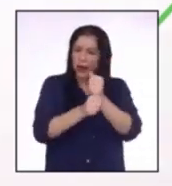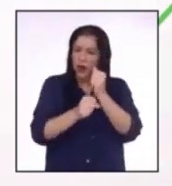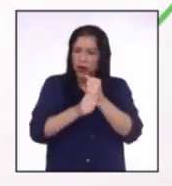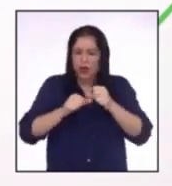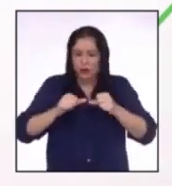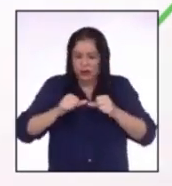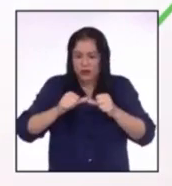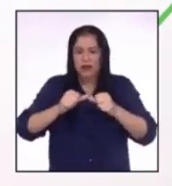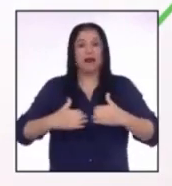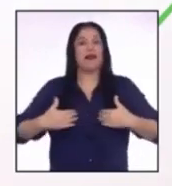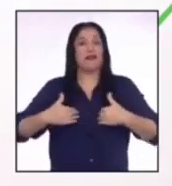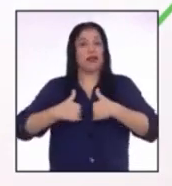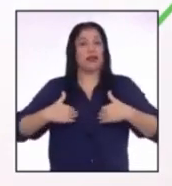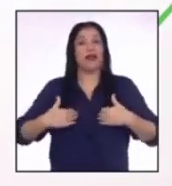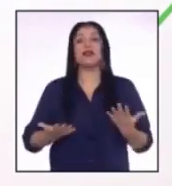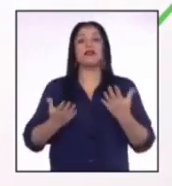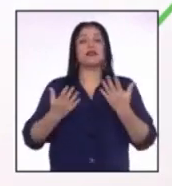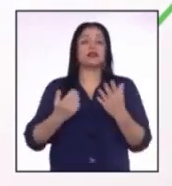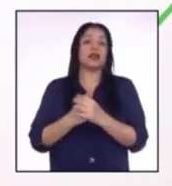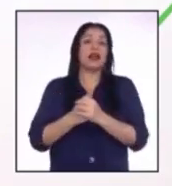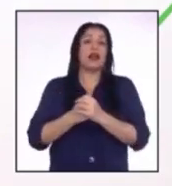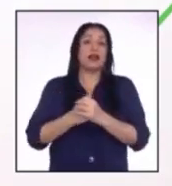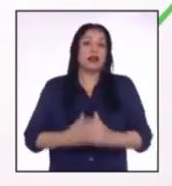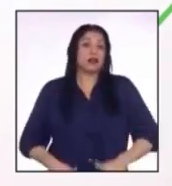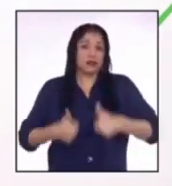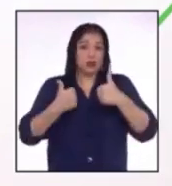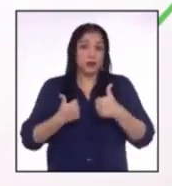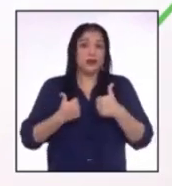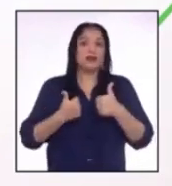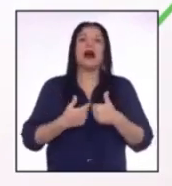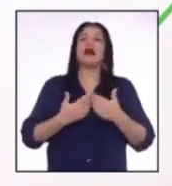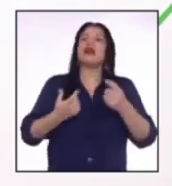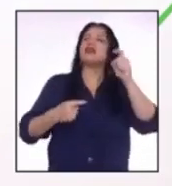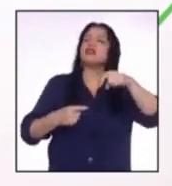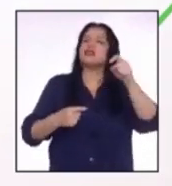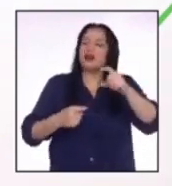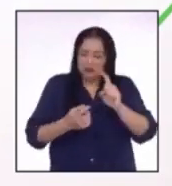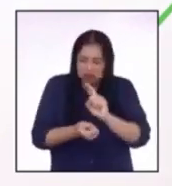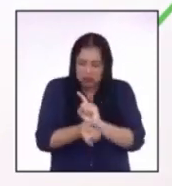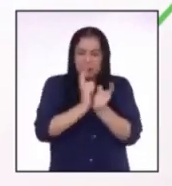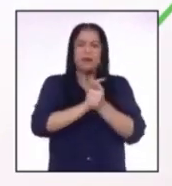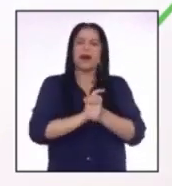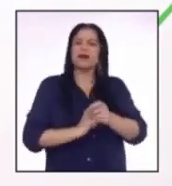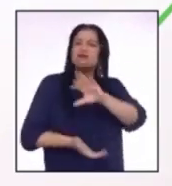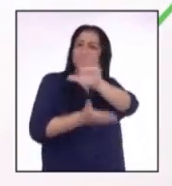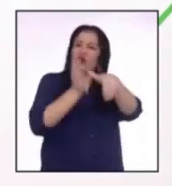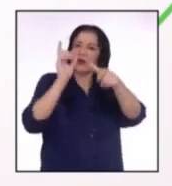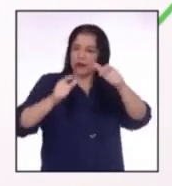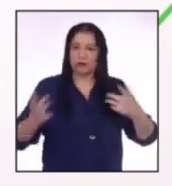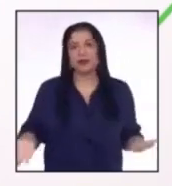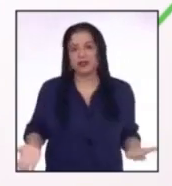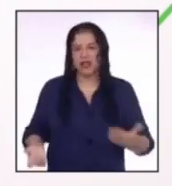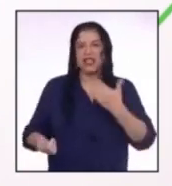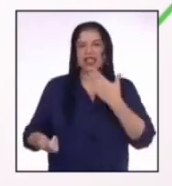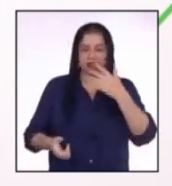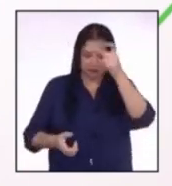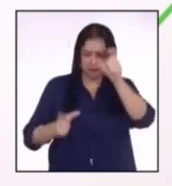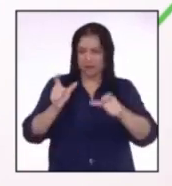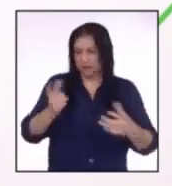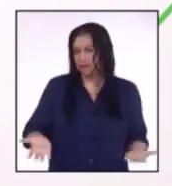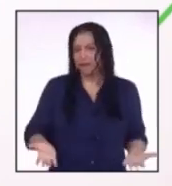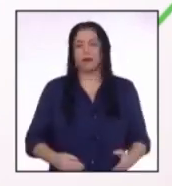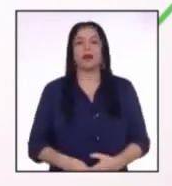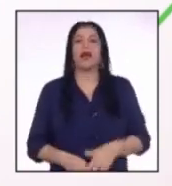conservar la vida de los animales silvestres debía comenzar haciendo cambios en nosotros los humanos